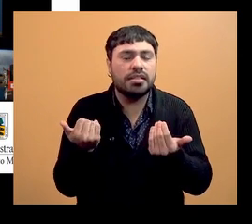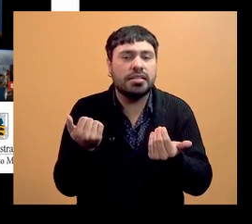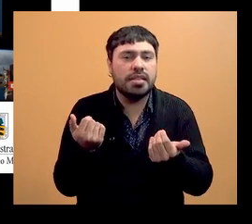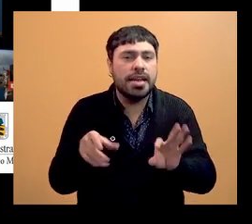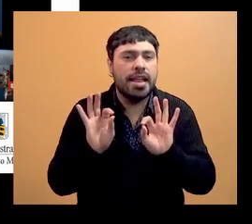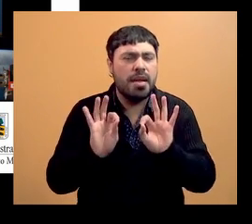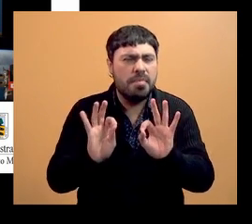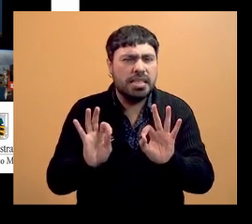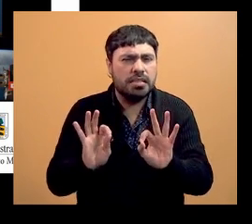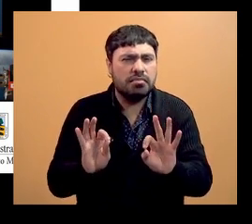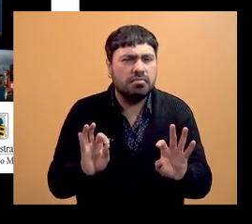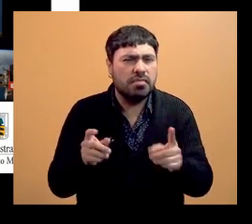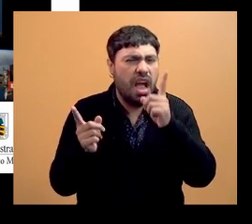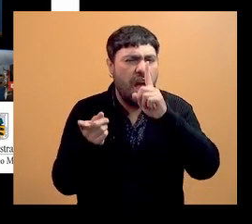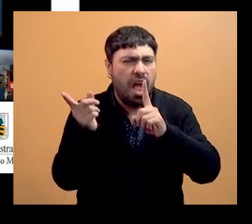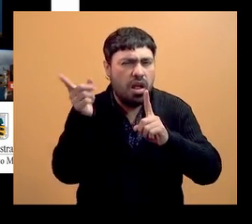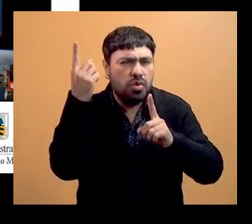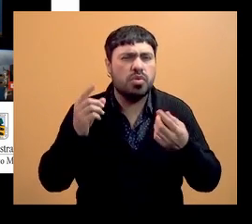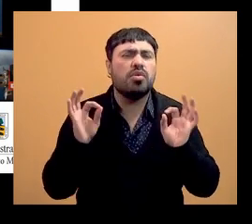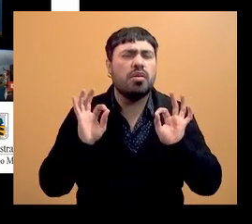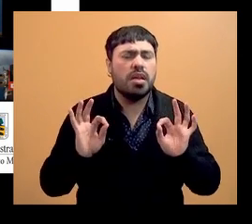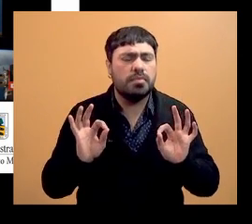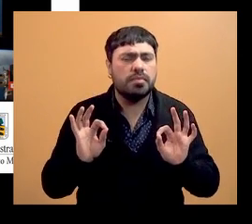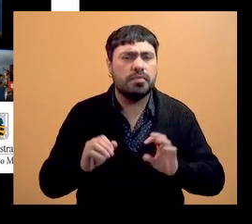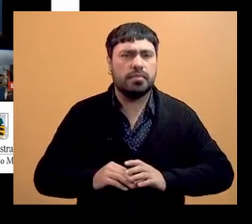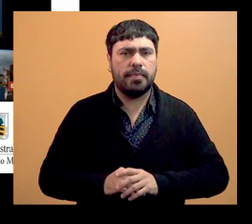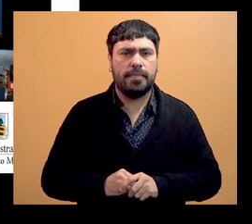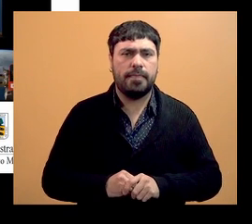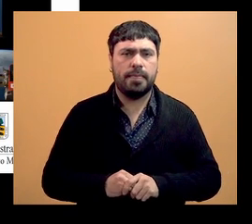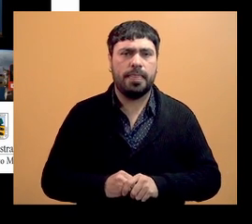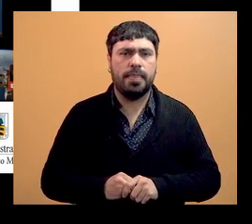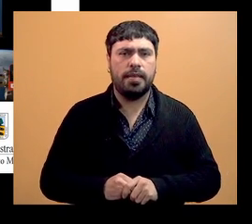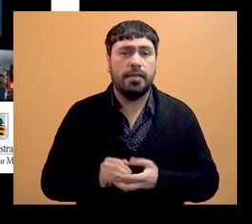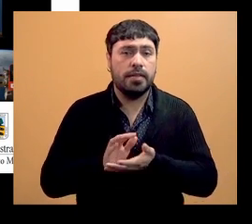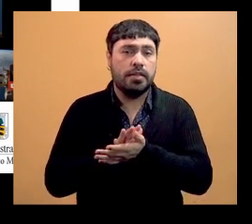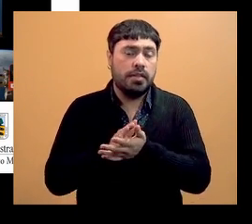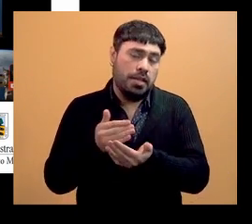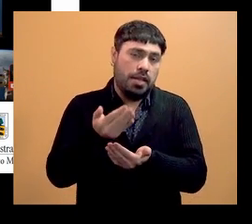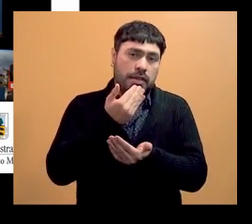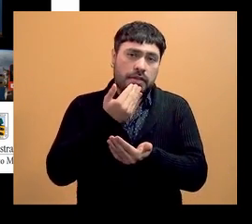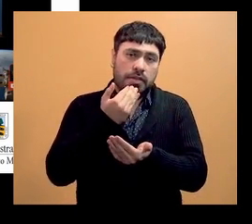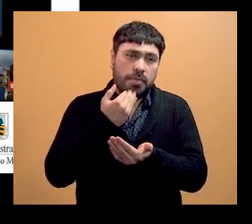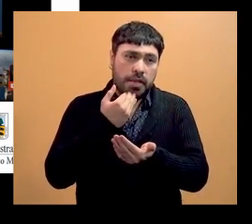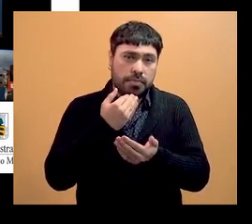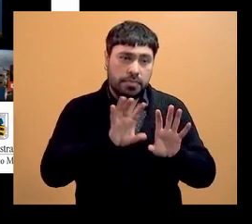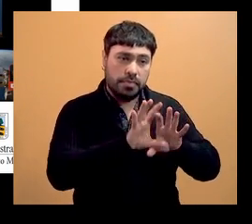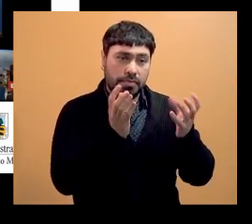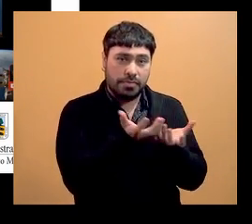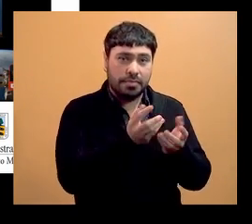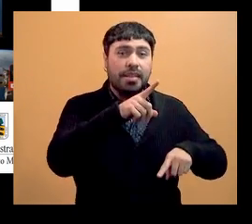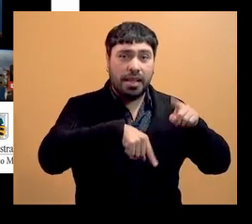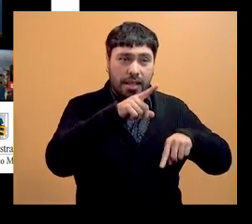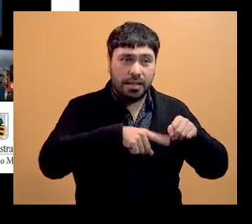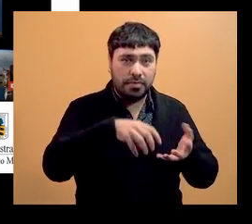El que está mencionado ahí como ground satellite, en realidad tiene que ver con las estaciones terrestres, todo lo que se necesita en tierra de infraestructura para